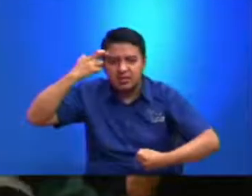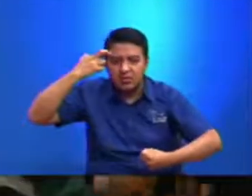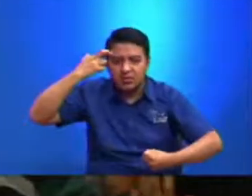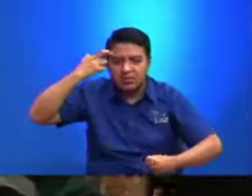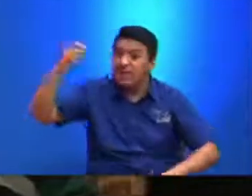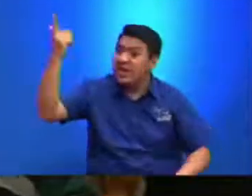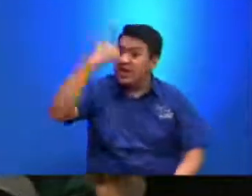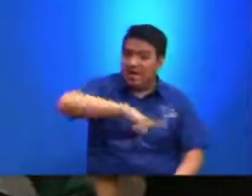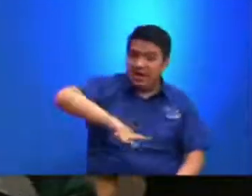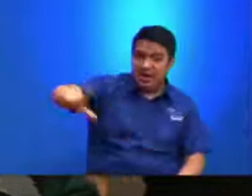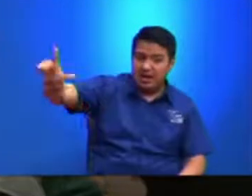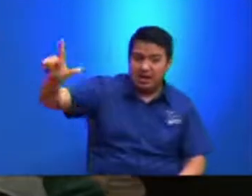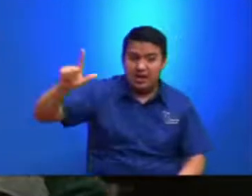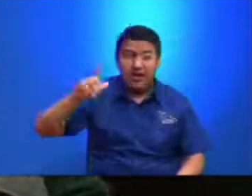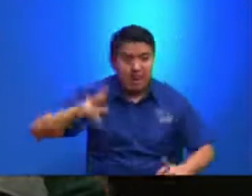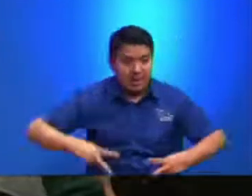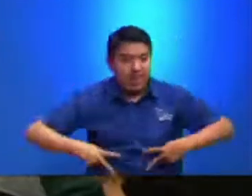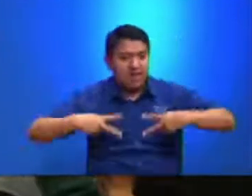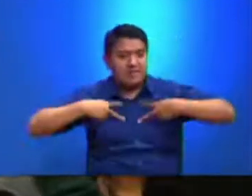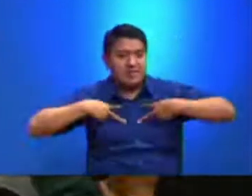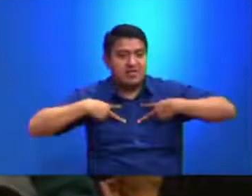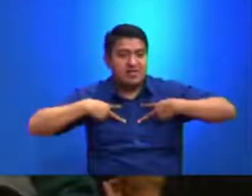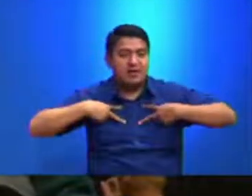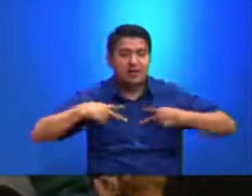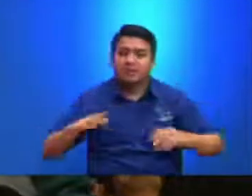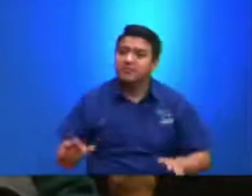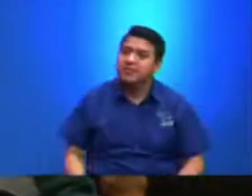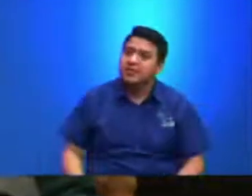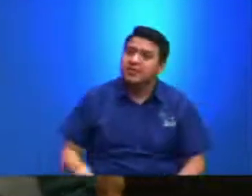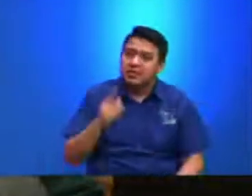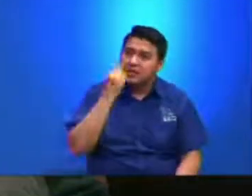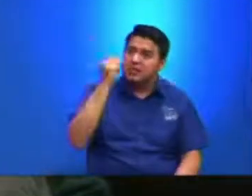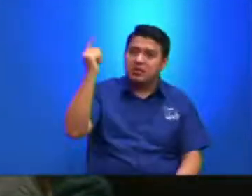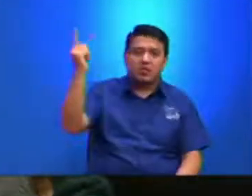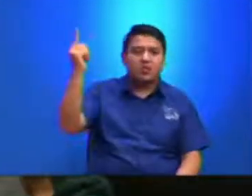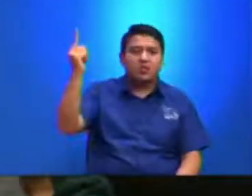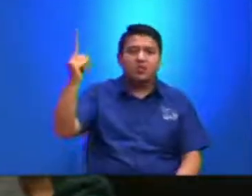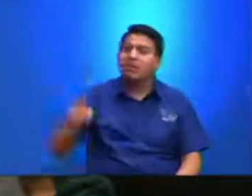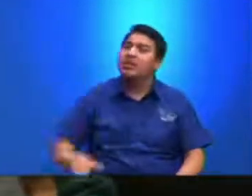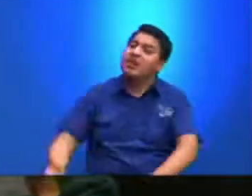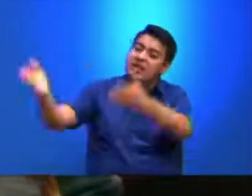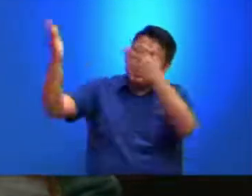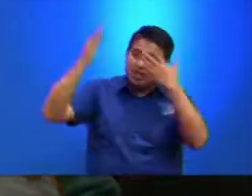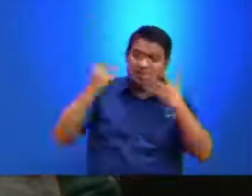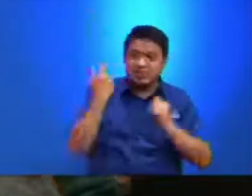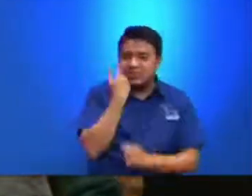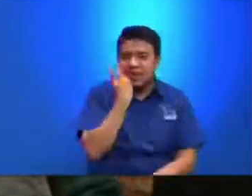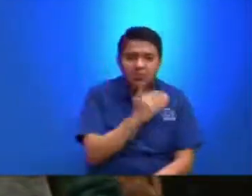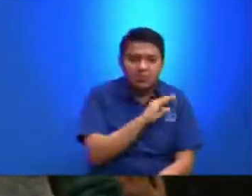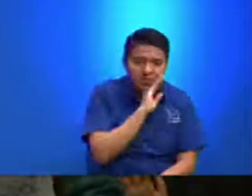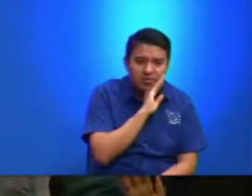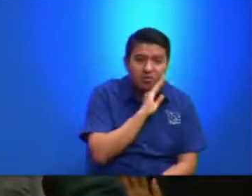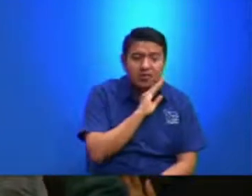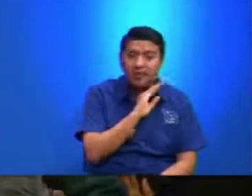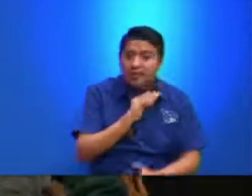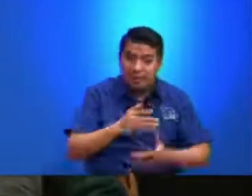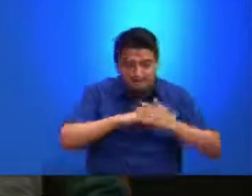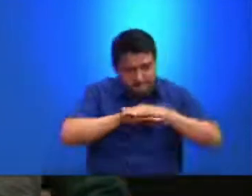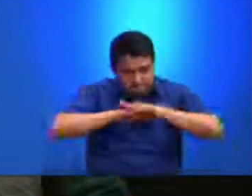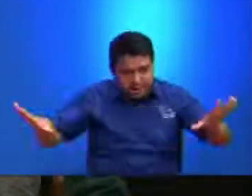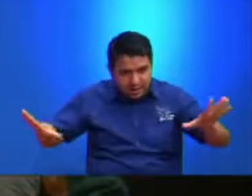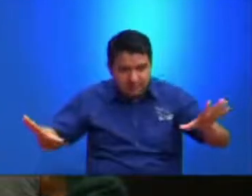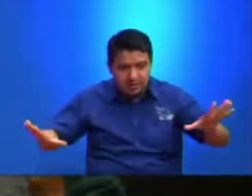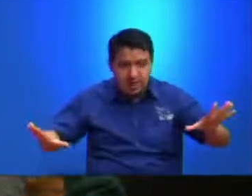alarga su vida. Oh, sí, Señor. Da el vigor que diste en el